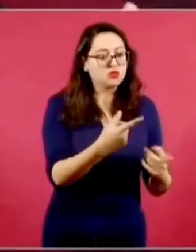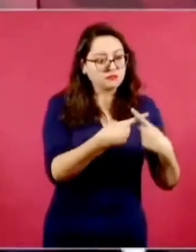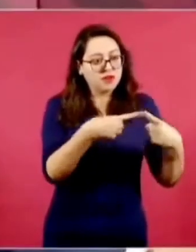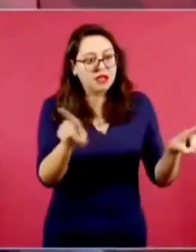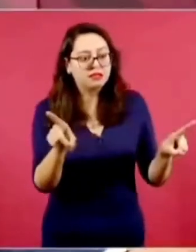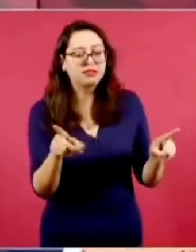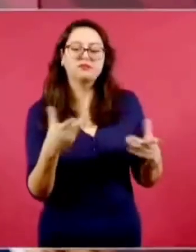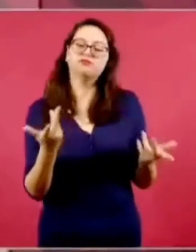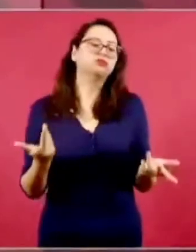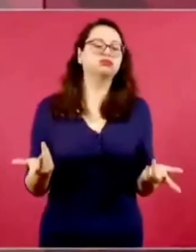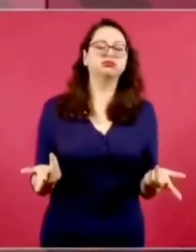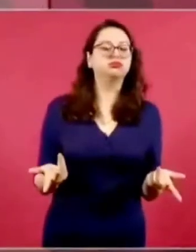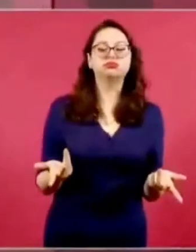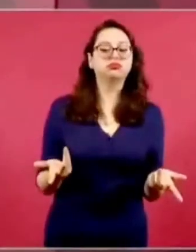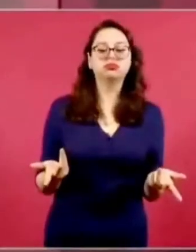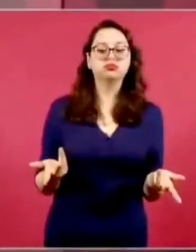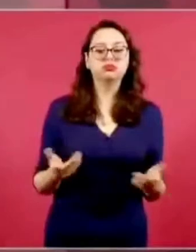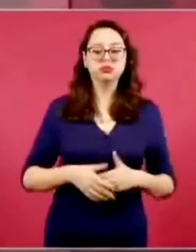Entonces,